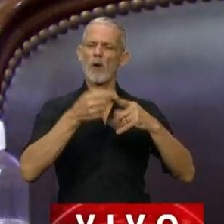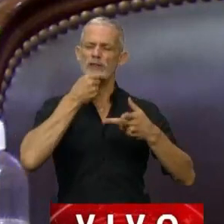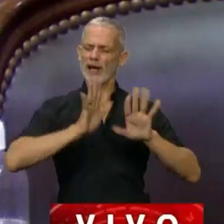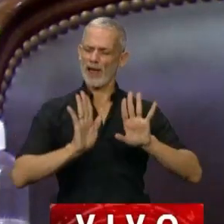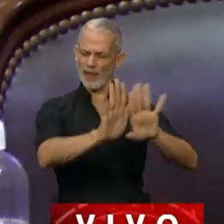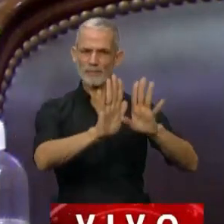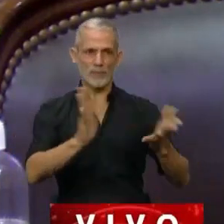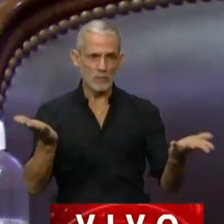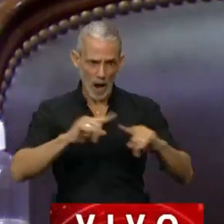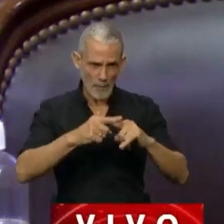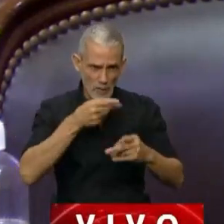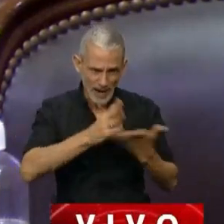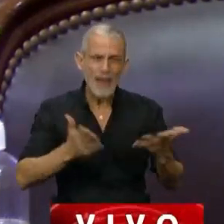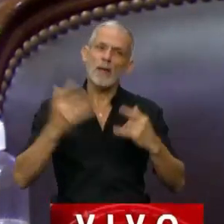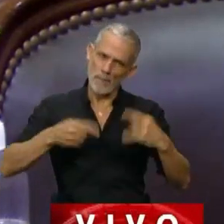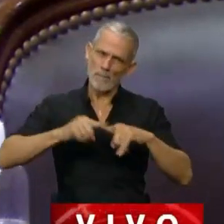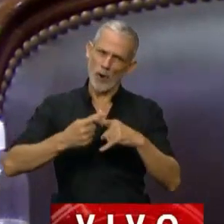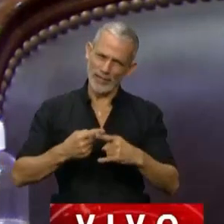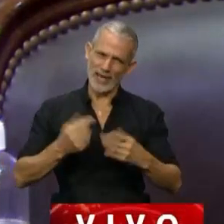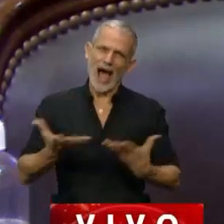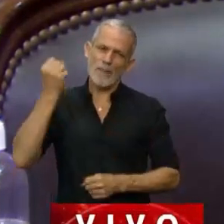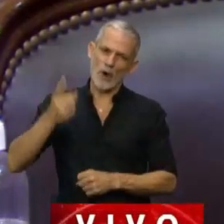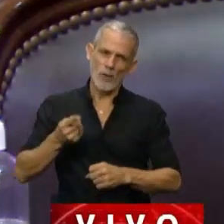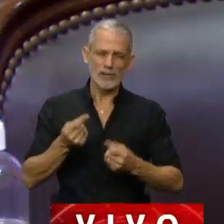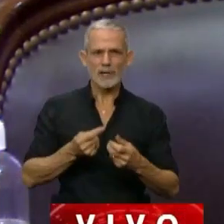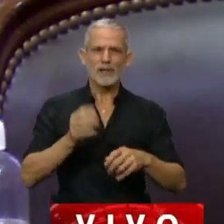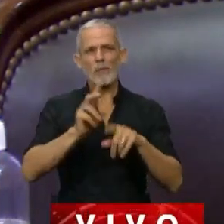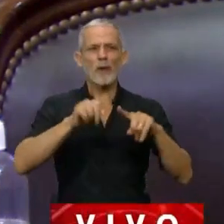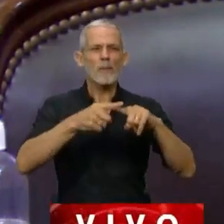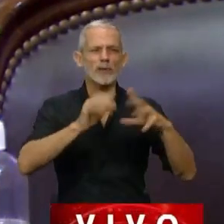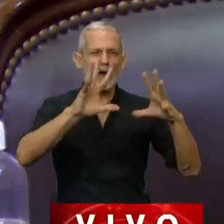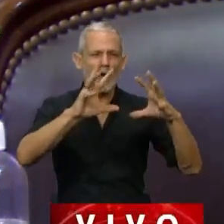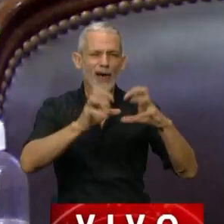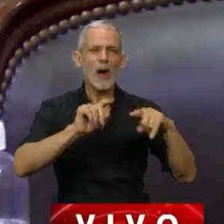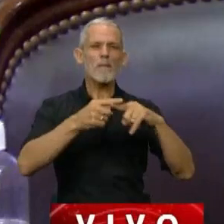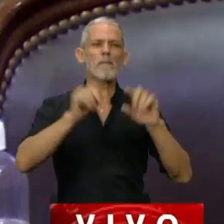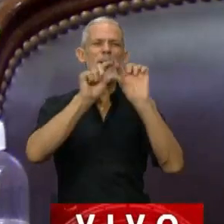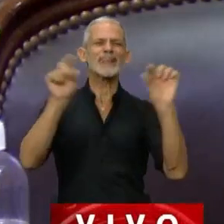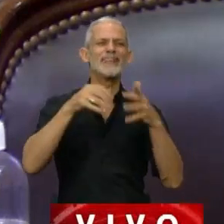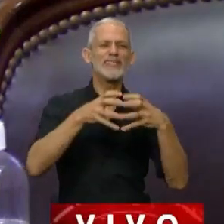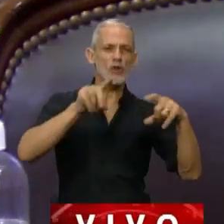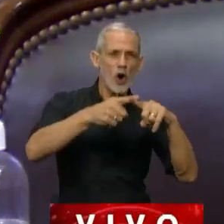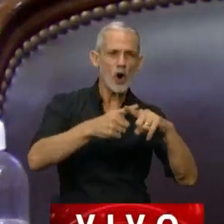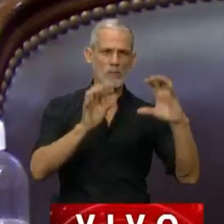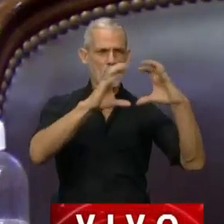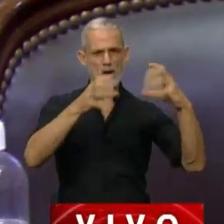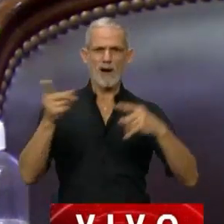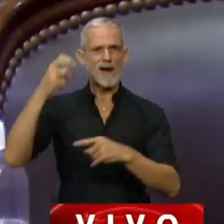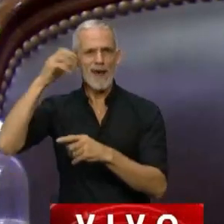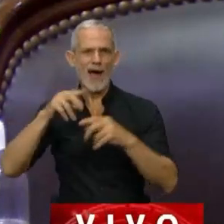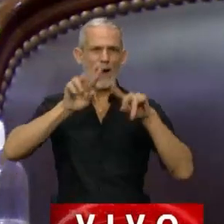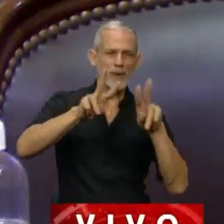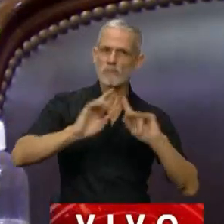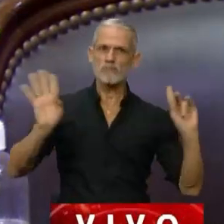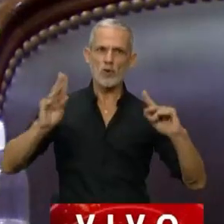apolíticos, no son apolíticos, hacen política debilitando la política partidaria y dando mayor